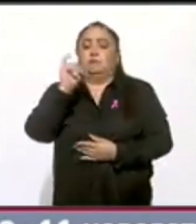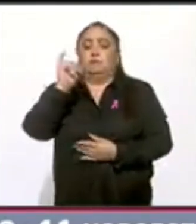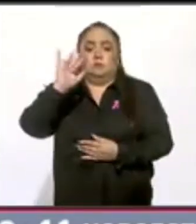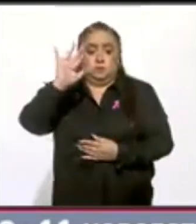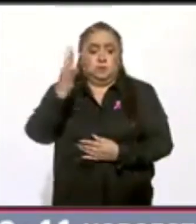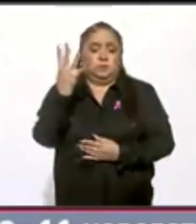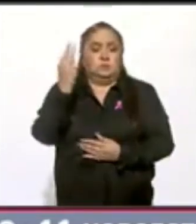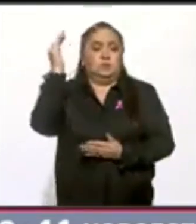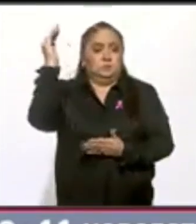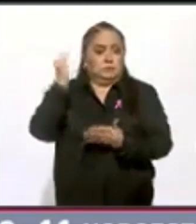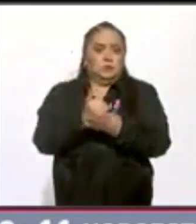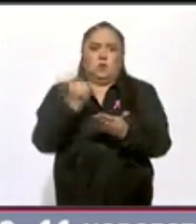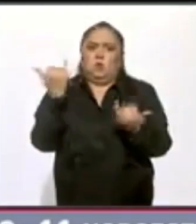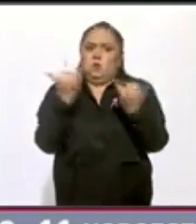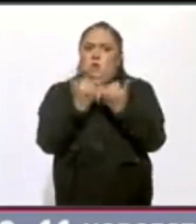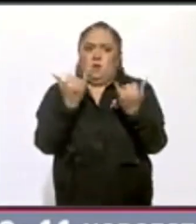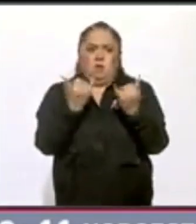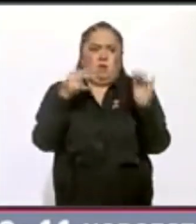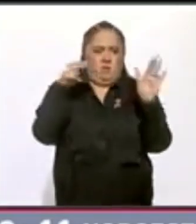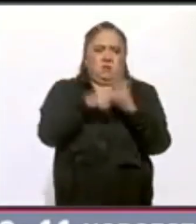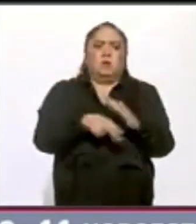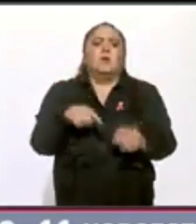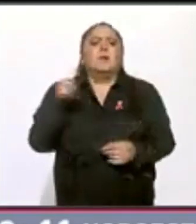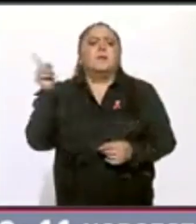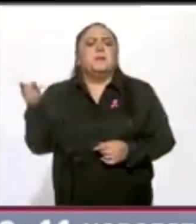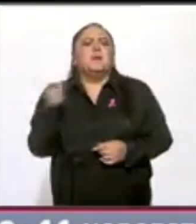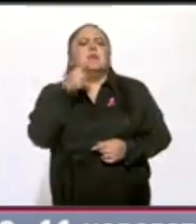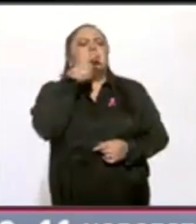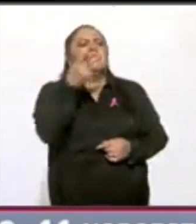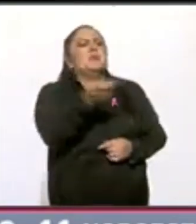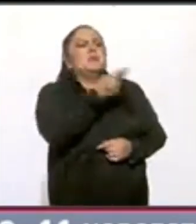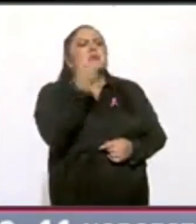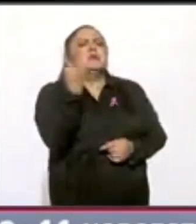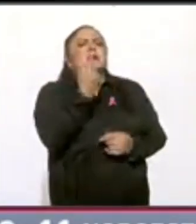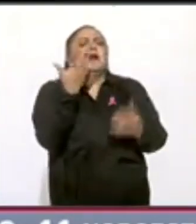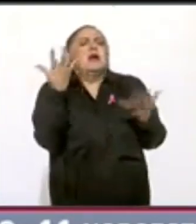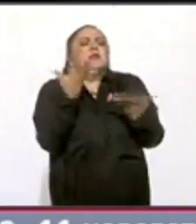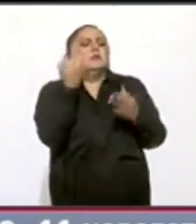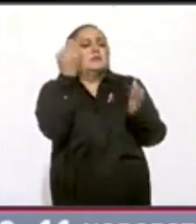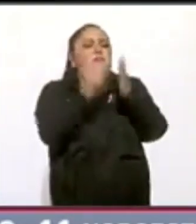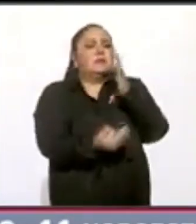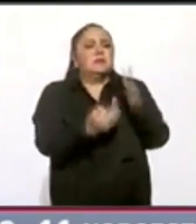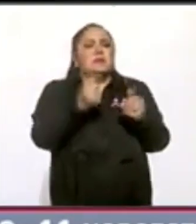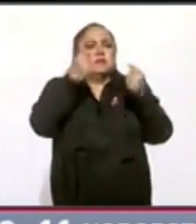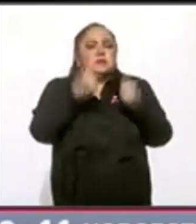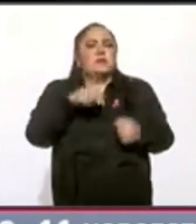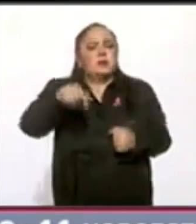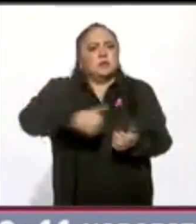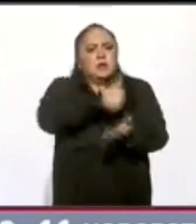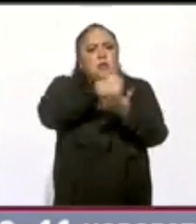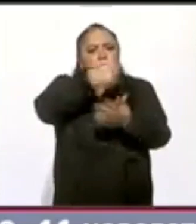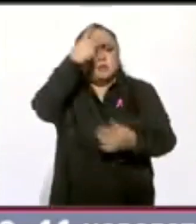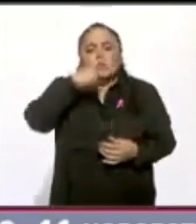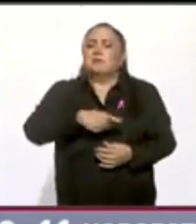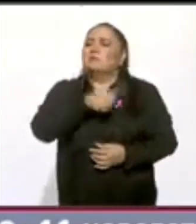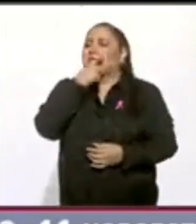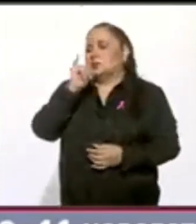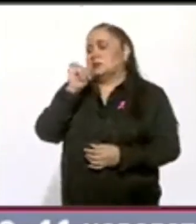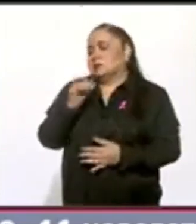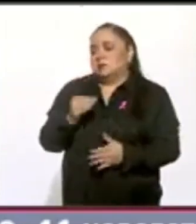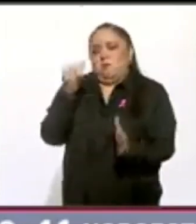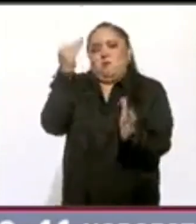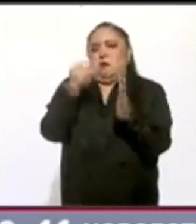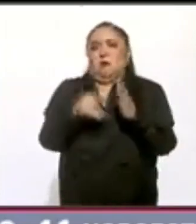54%, homicidio doloso igual. ¿Qué es lo que hace falta en materia de justicia social en la Ciudad de México? Bueno, todavía hace